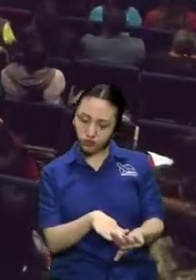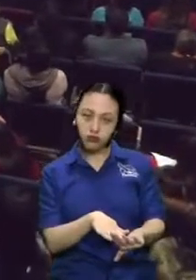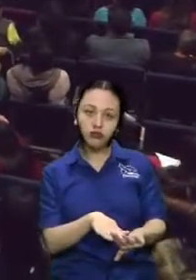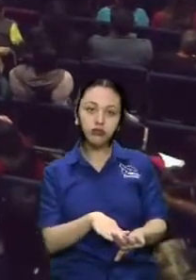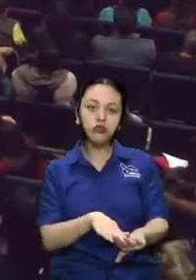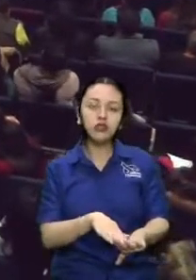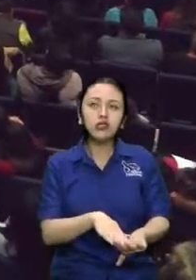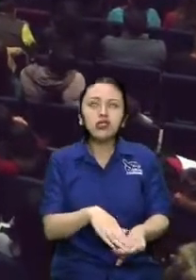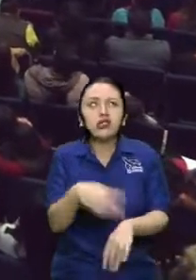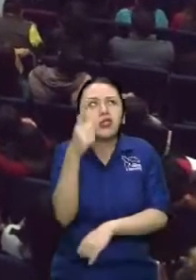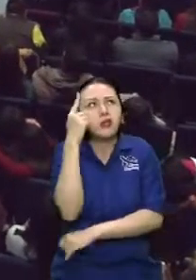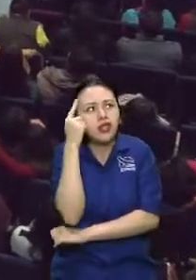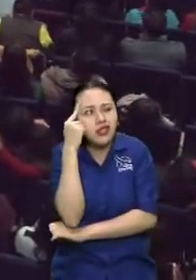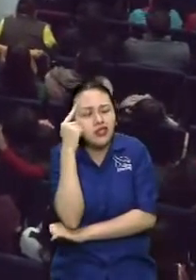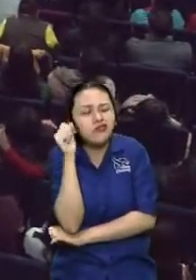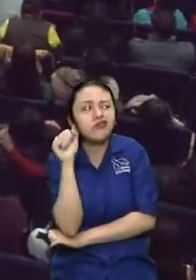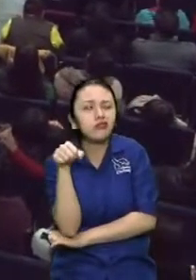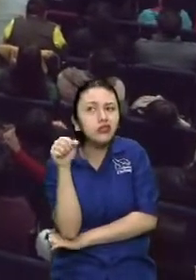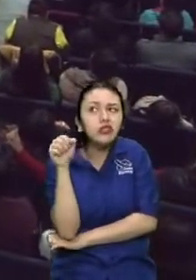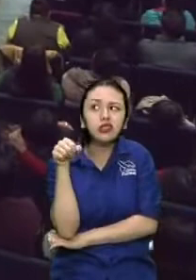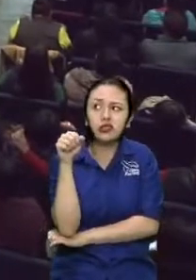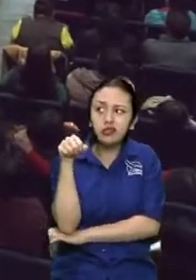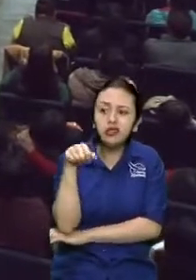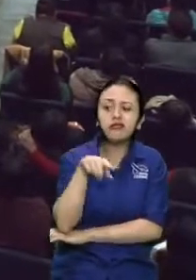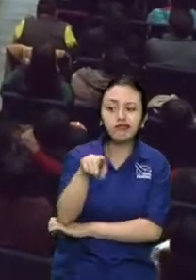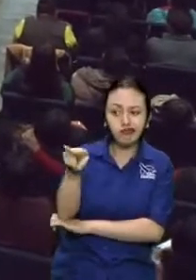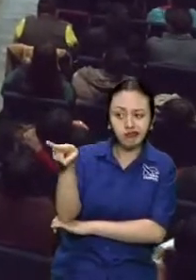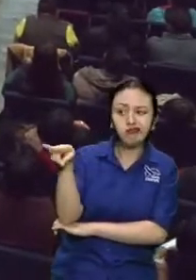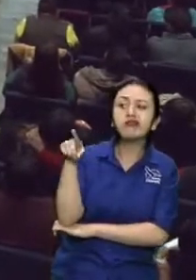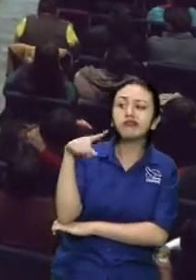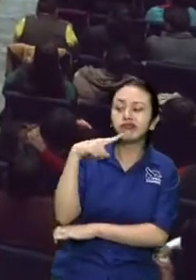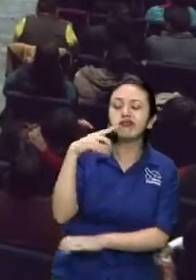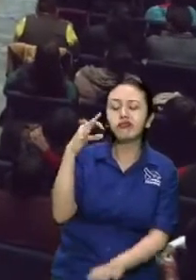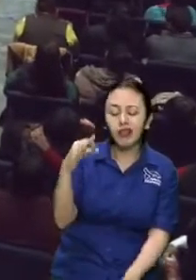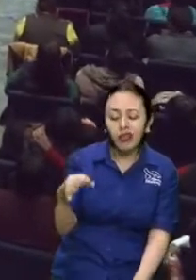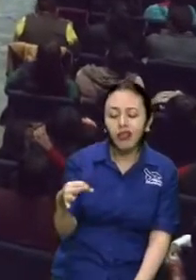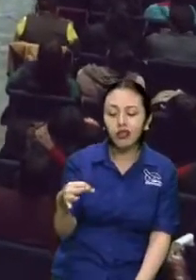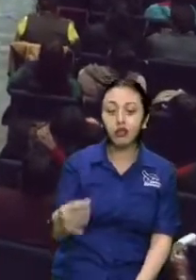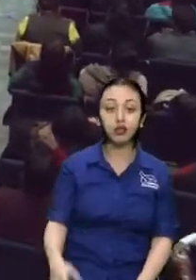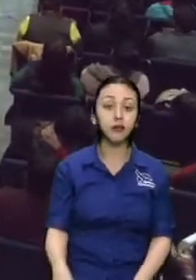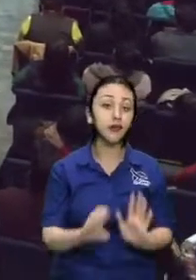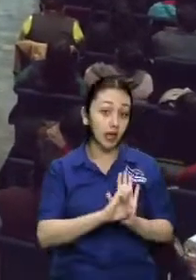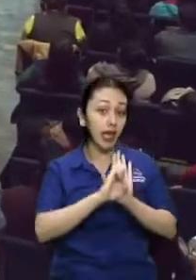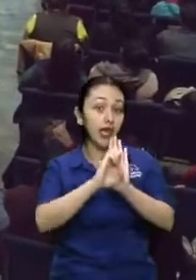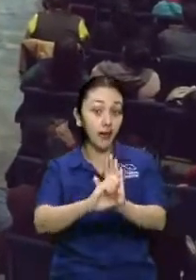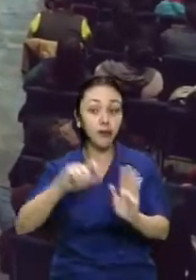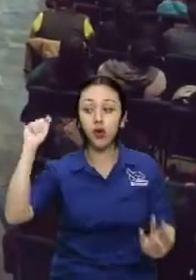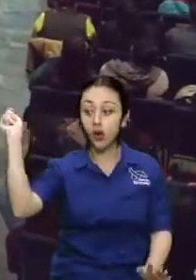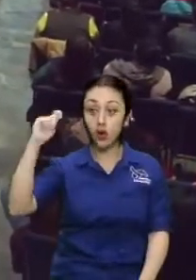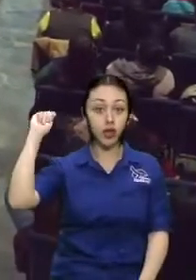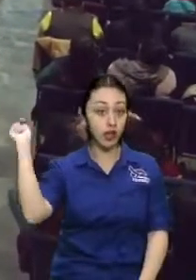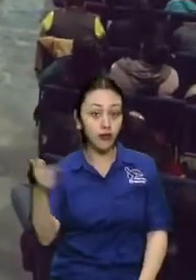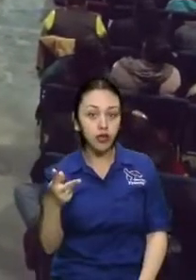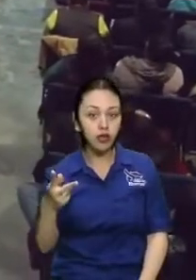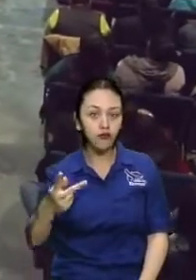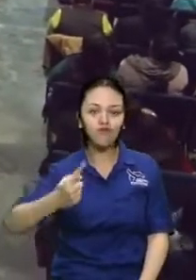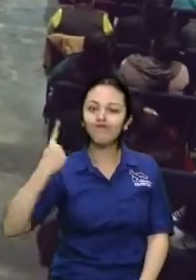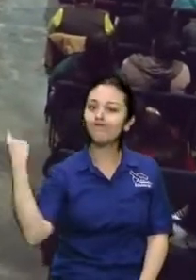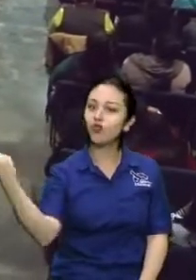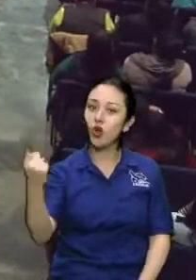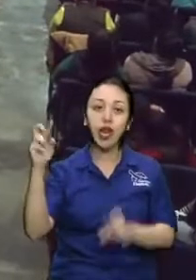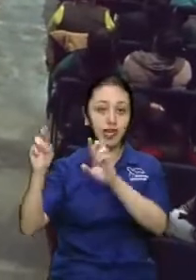Sí, tienes razón, ¿verdad? Digamos a David otra vez, el ejemplo. A David todos lo menospreciaban, lo despreciaban. Lo despreciaban a su papá.